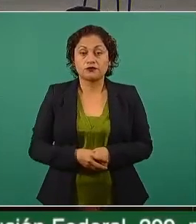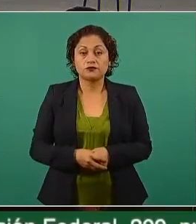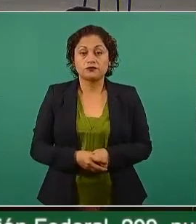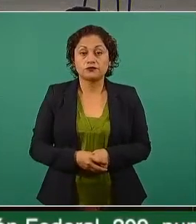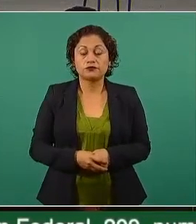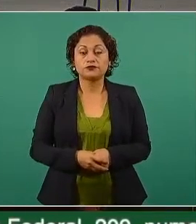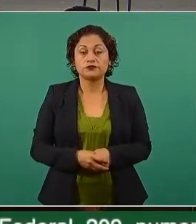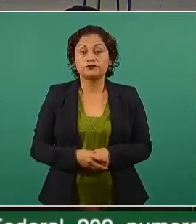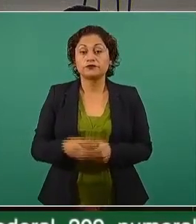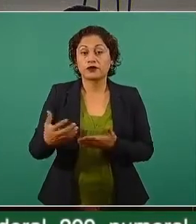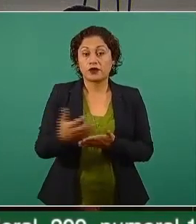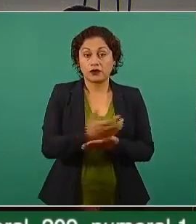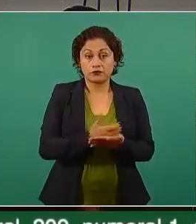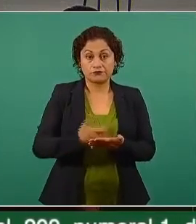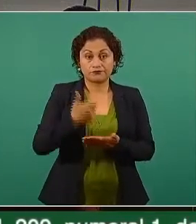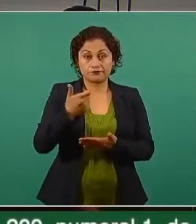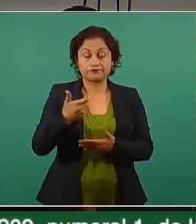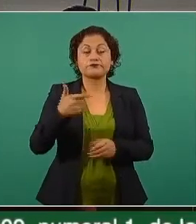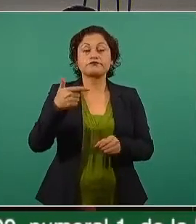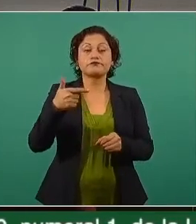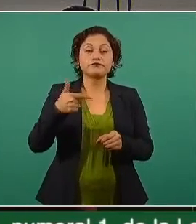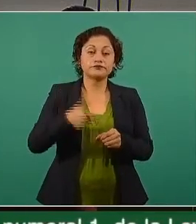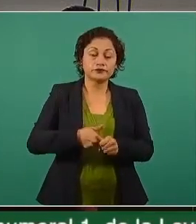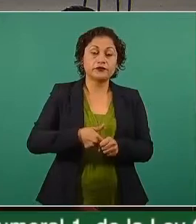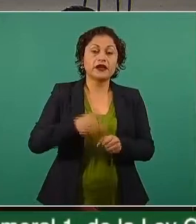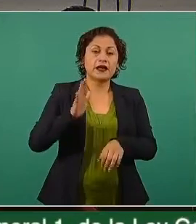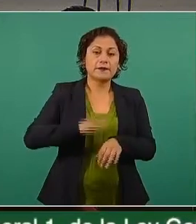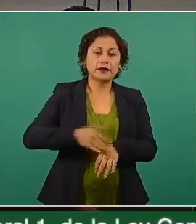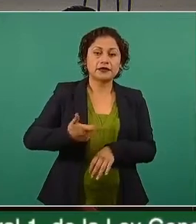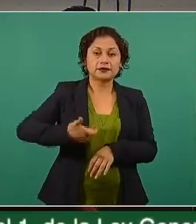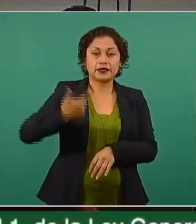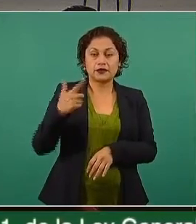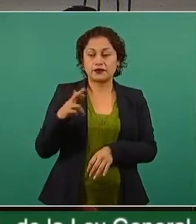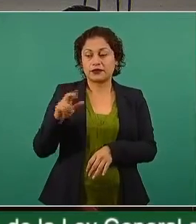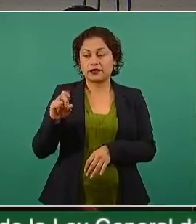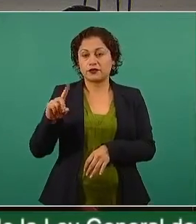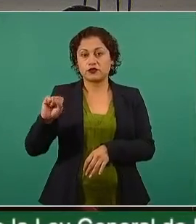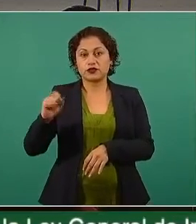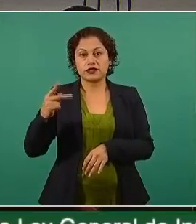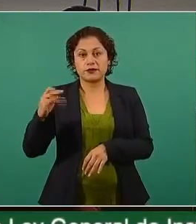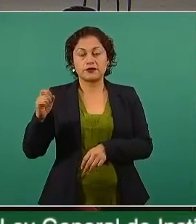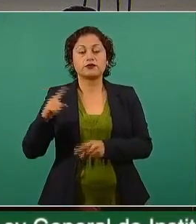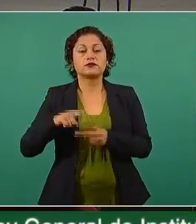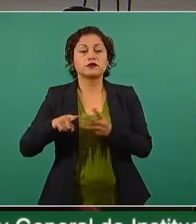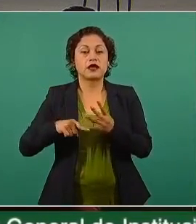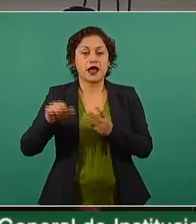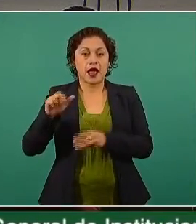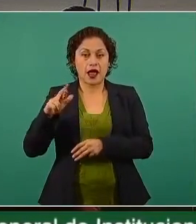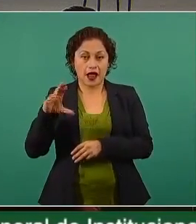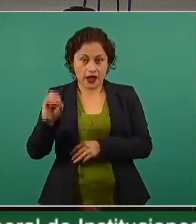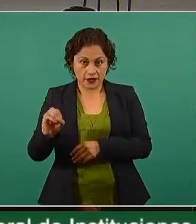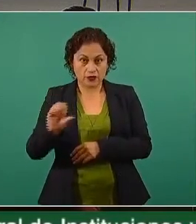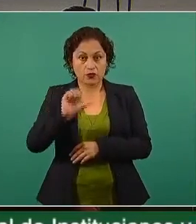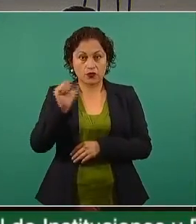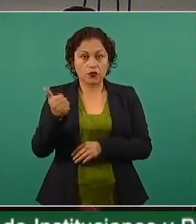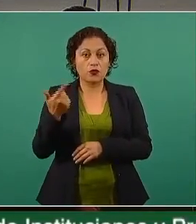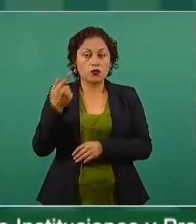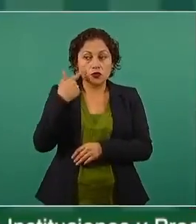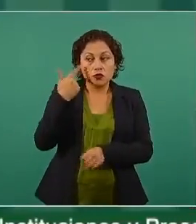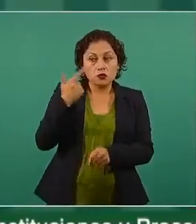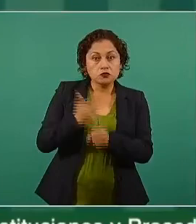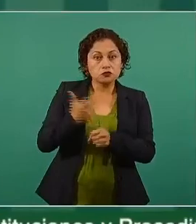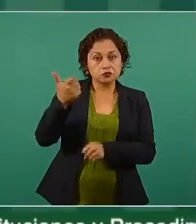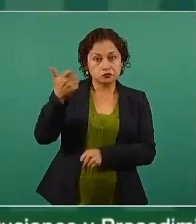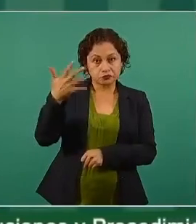más altos continúan Redco, Chevron y Arco, y por sexta semana consecutiva se mantienen en los indicadores de ganancia